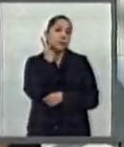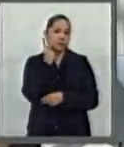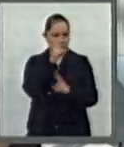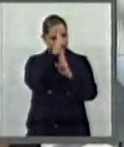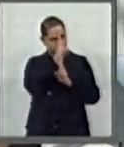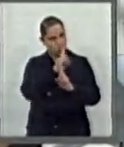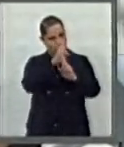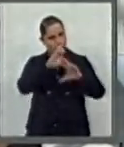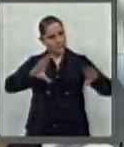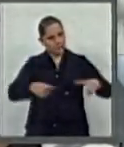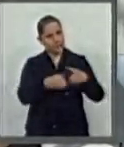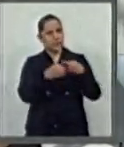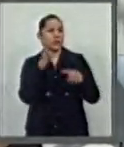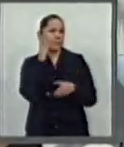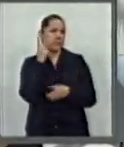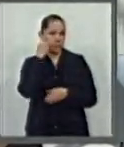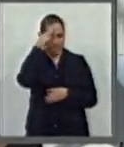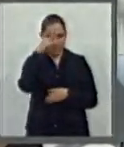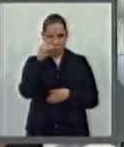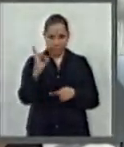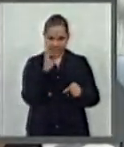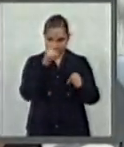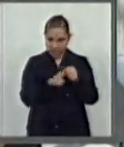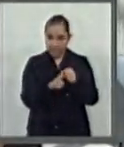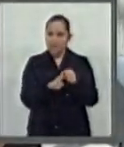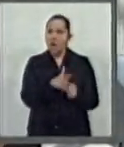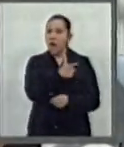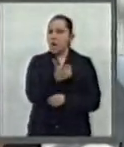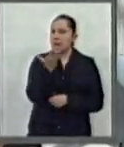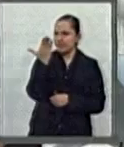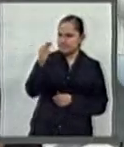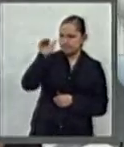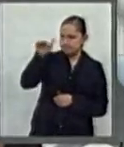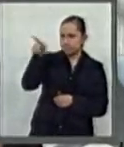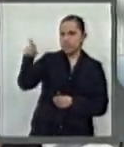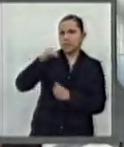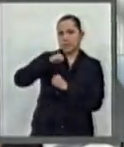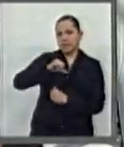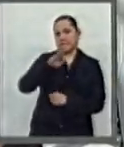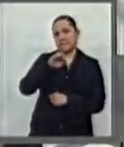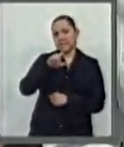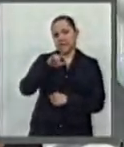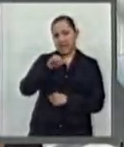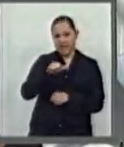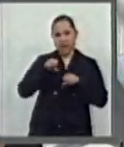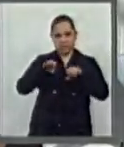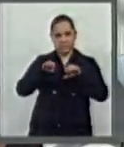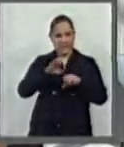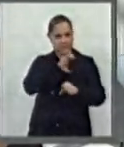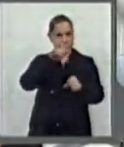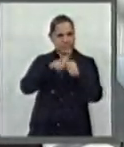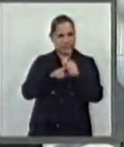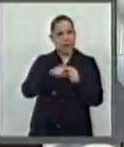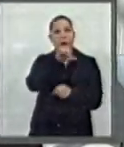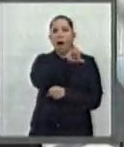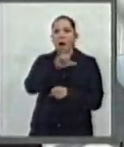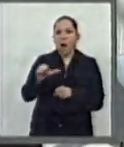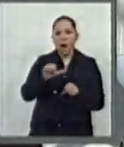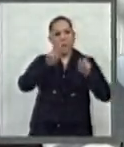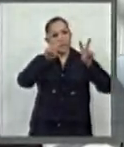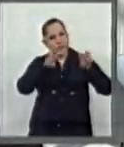Honorable Congreso de la Unión, exhorta respetuosamente a la Fiscalía Especializada para la Atención de